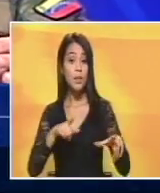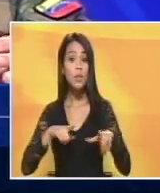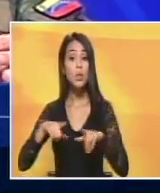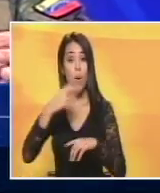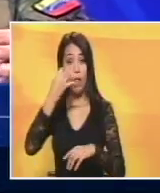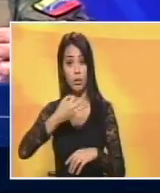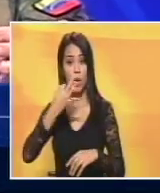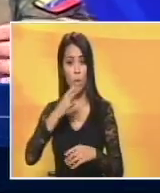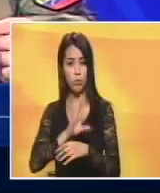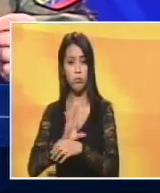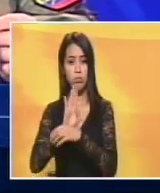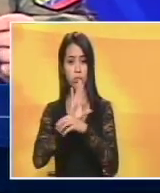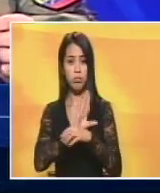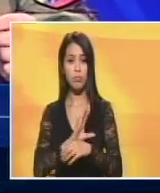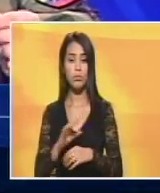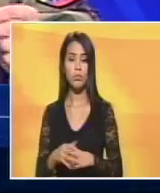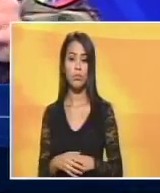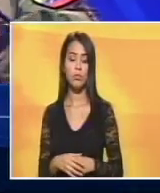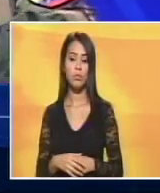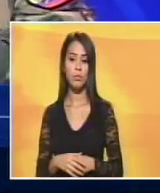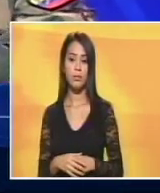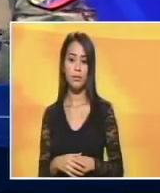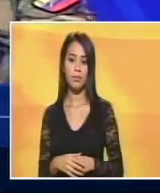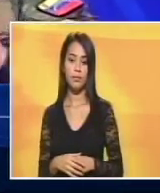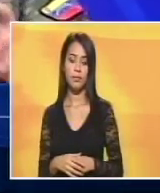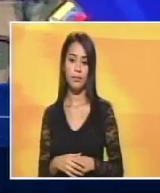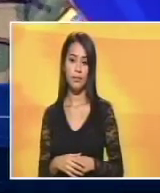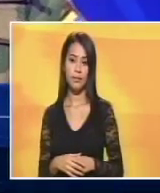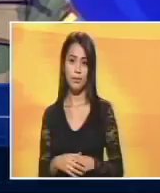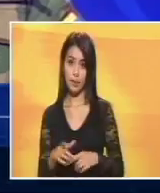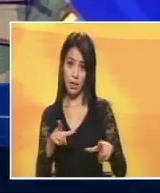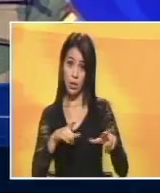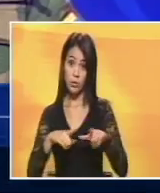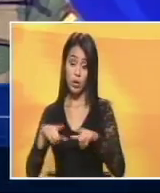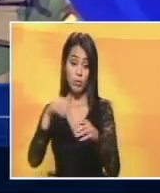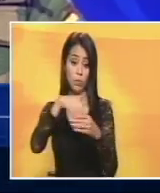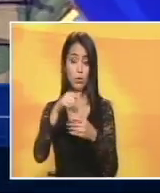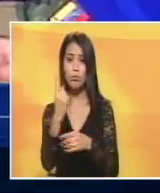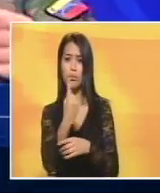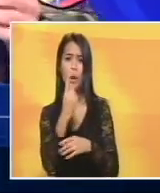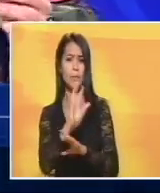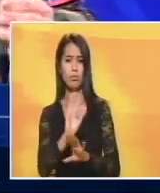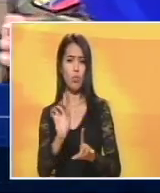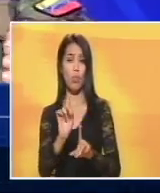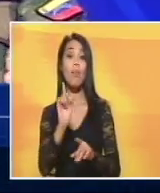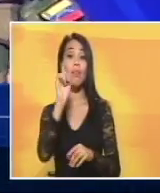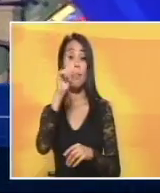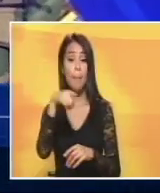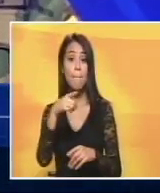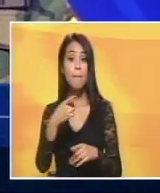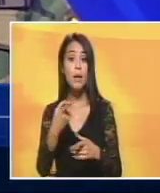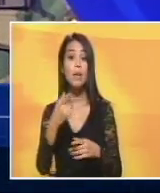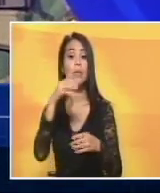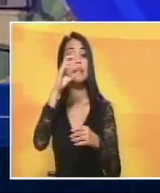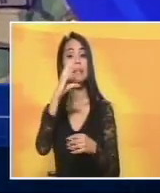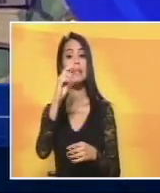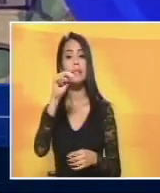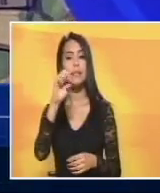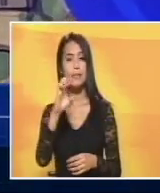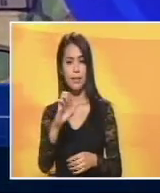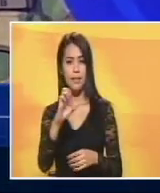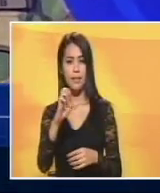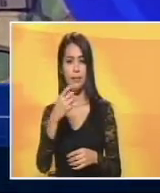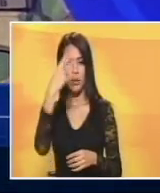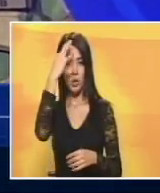seguridad son no solamente los centros de votación, sino también la sede principal del